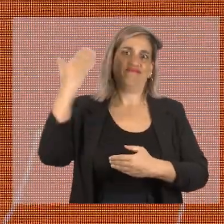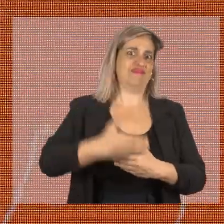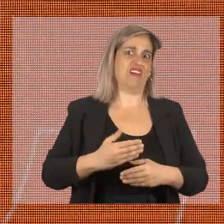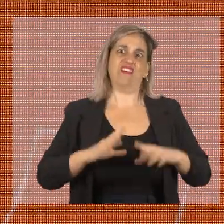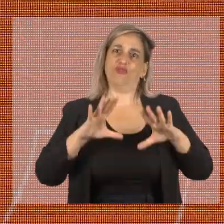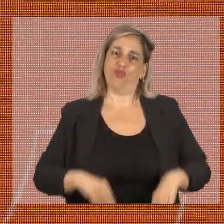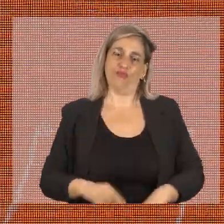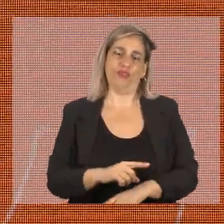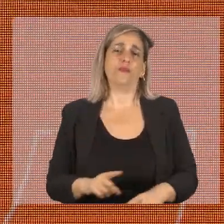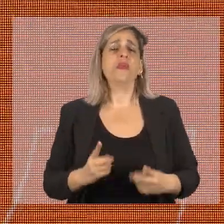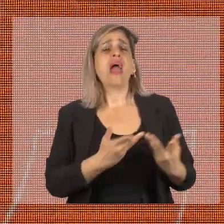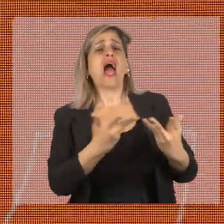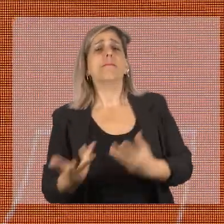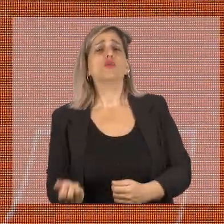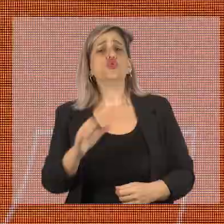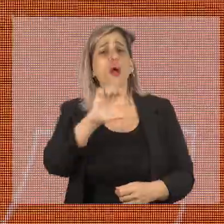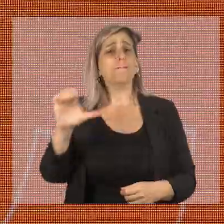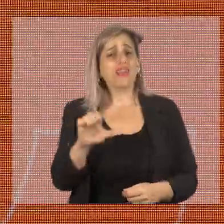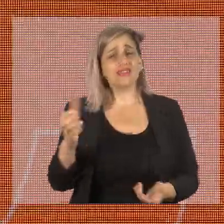El apoyo a las empresas,